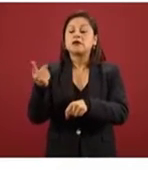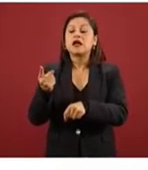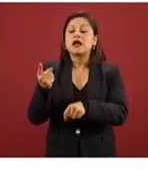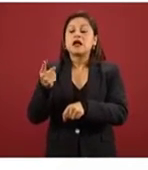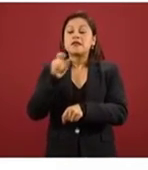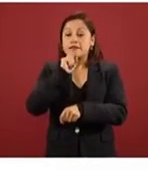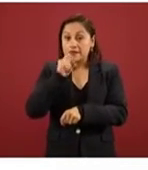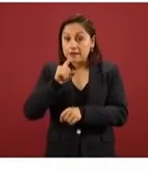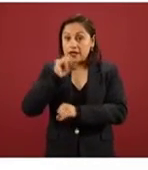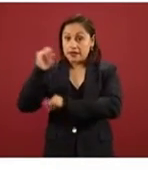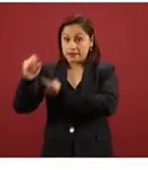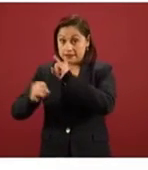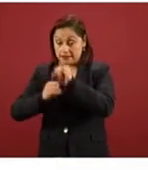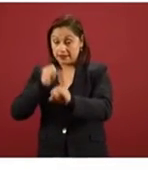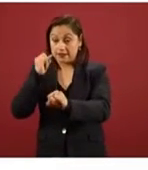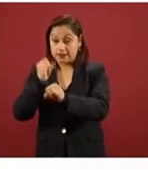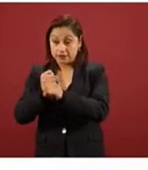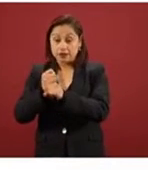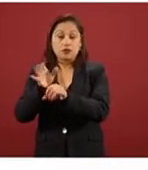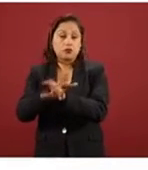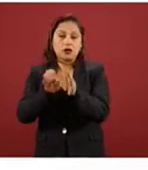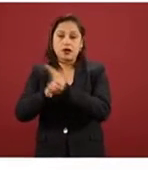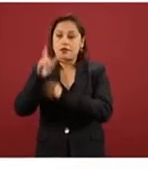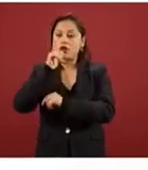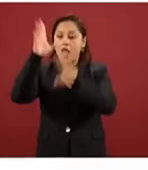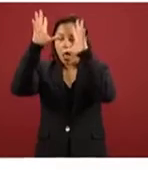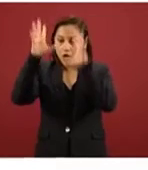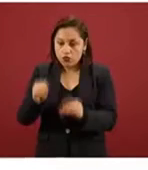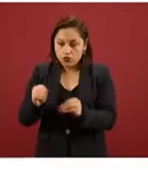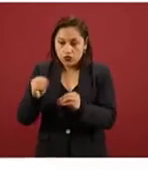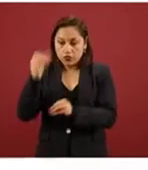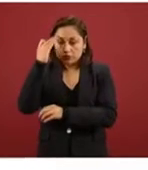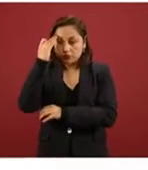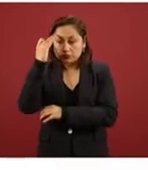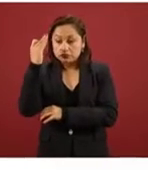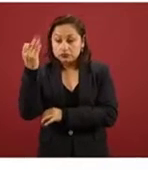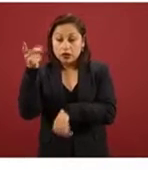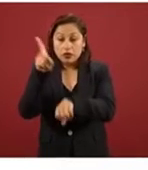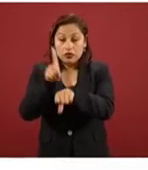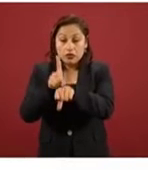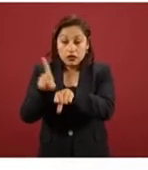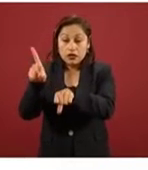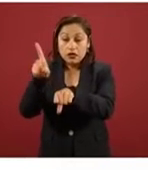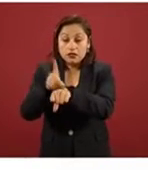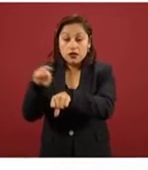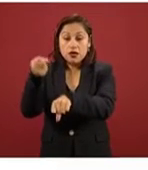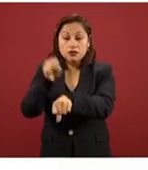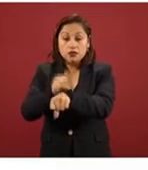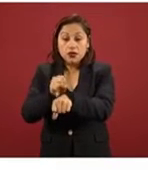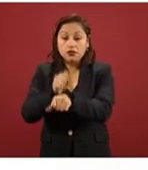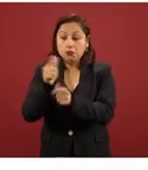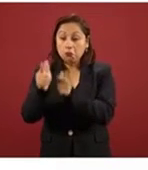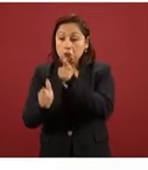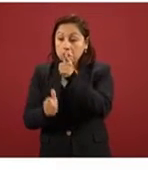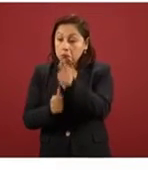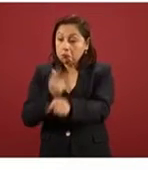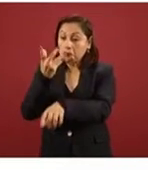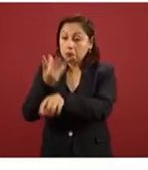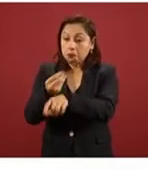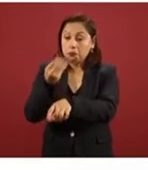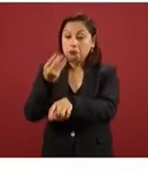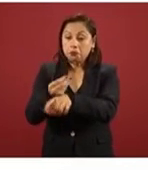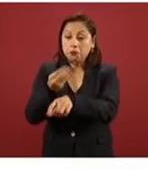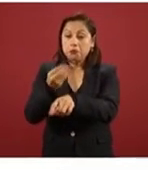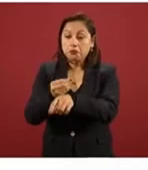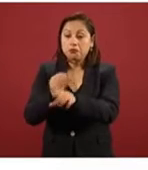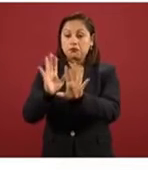internacional un apagón por un evento así puede durar días, semanas, incluso en algunos casos meses. Traigo